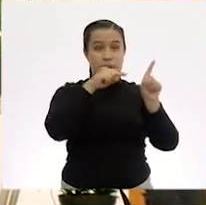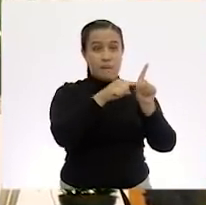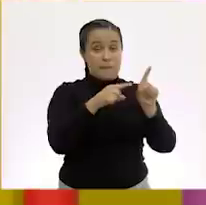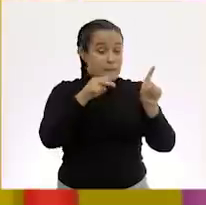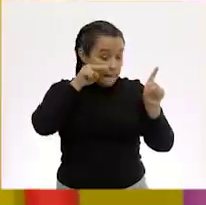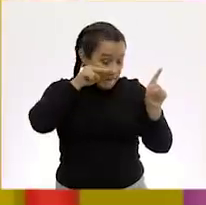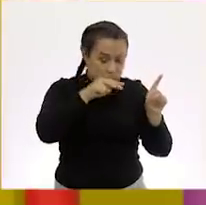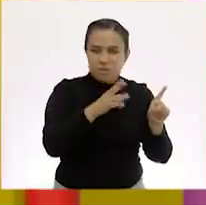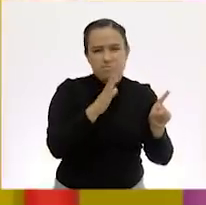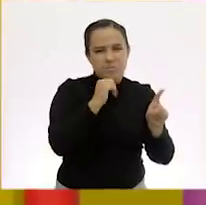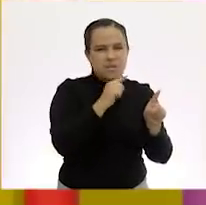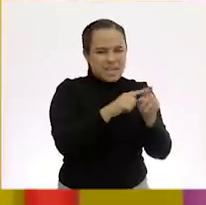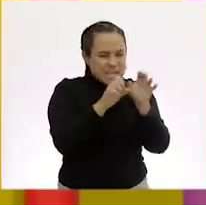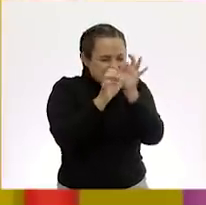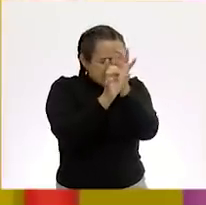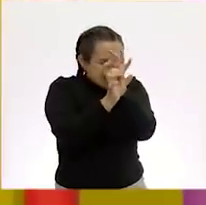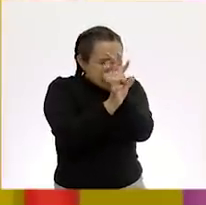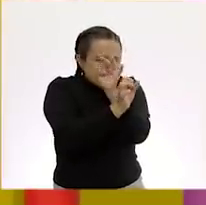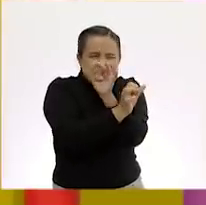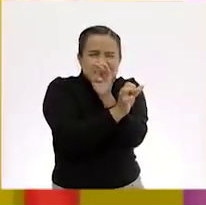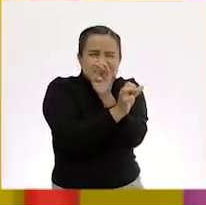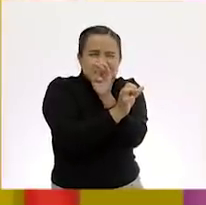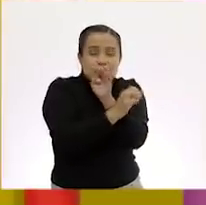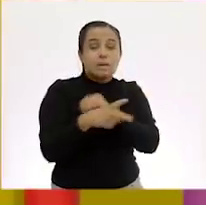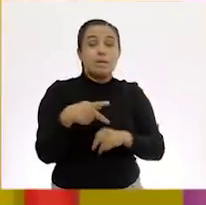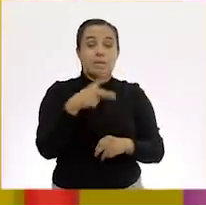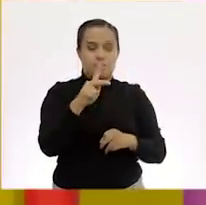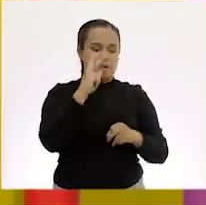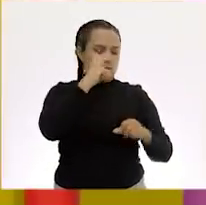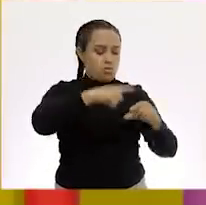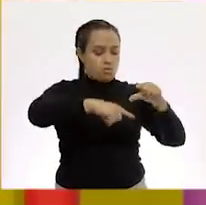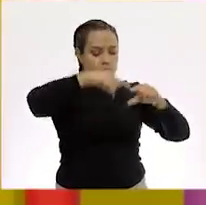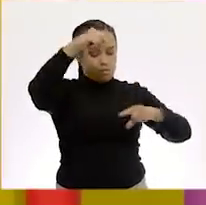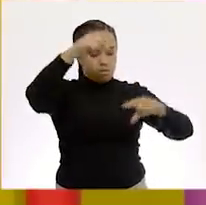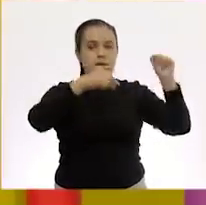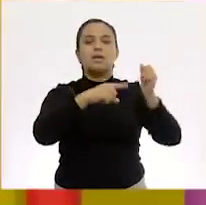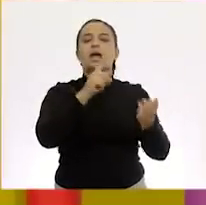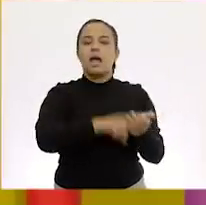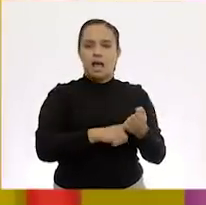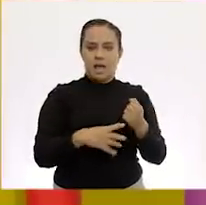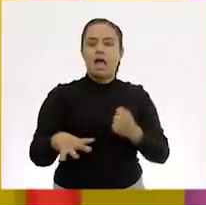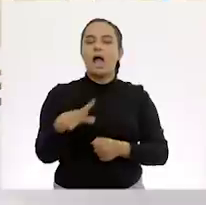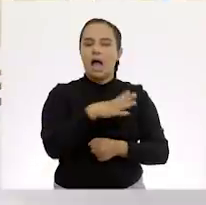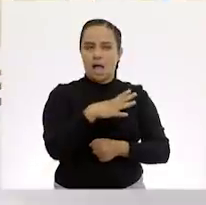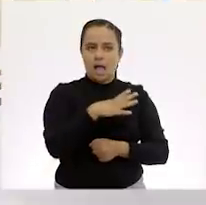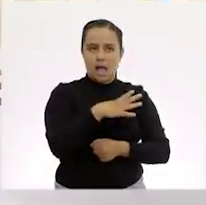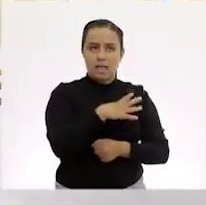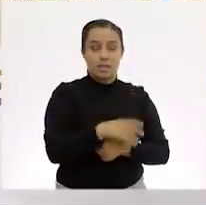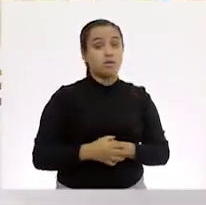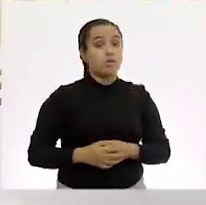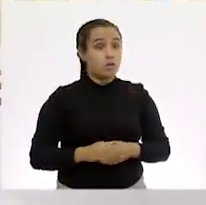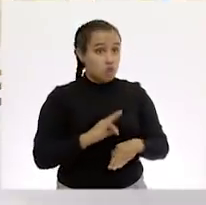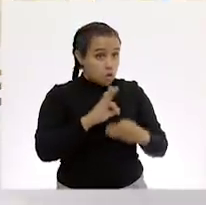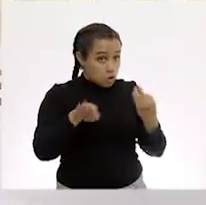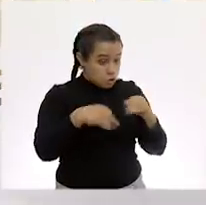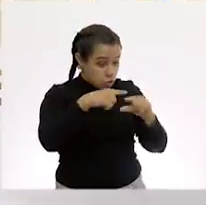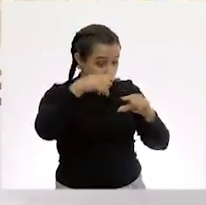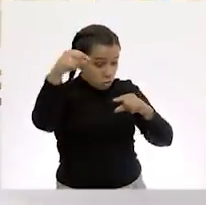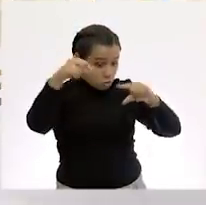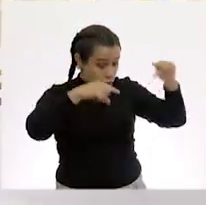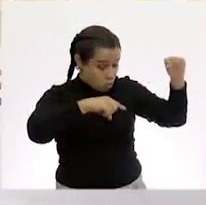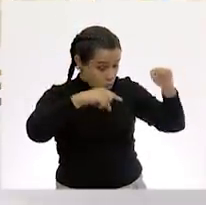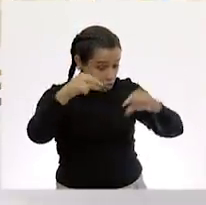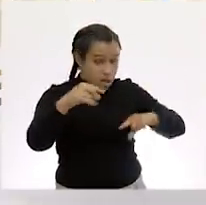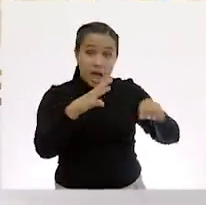ver, los poros son muy chiquitos, pero todas las hojas tienen. O sea, ¿todas las hojas tienen